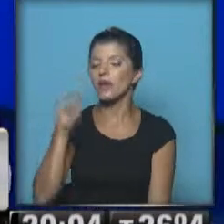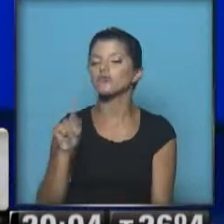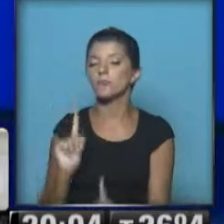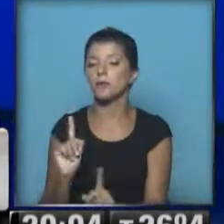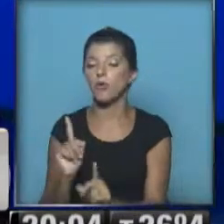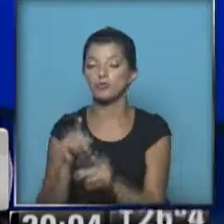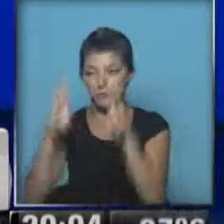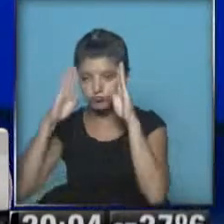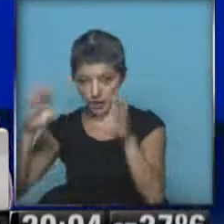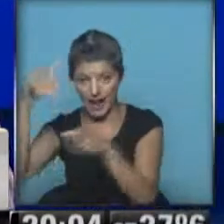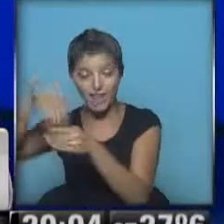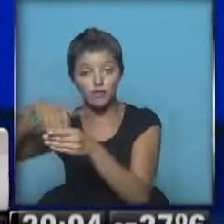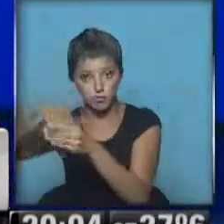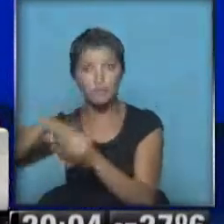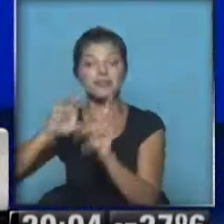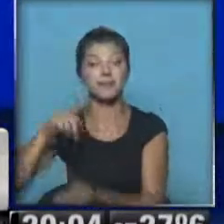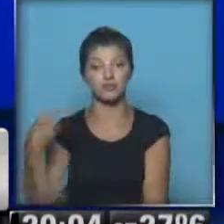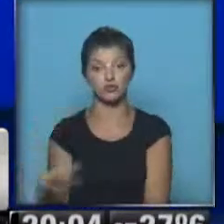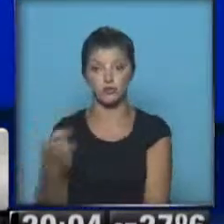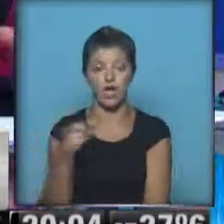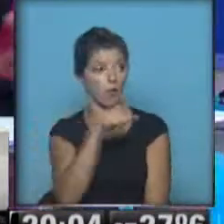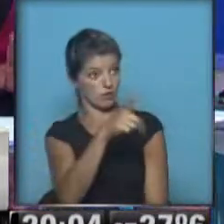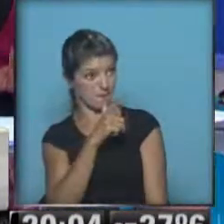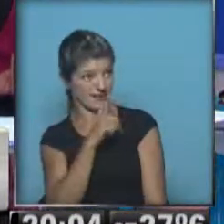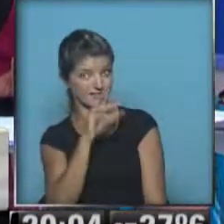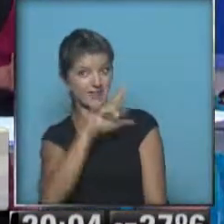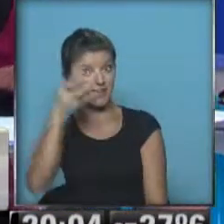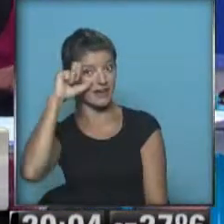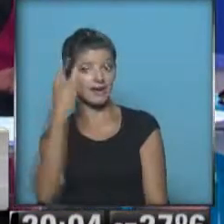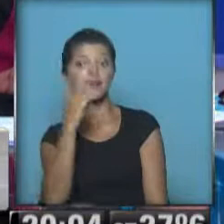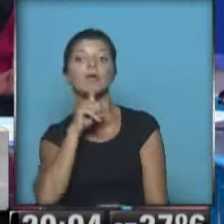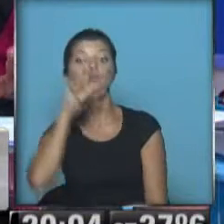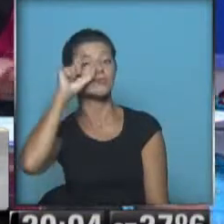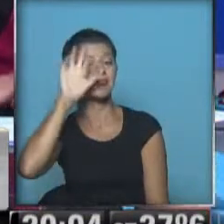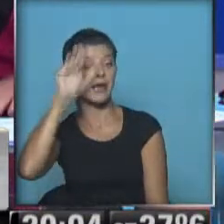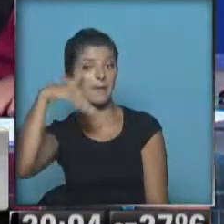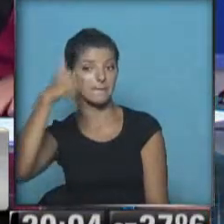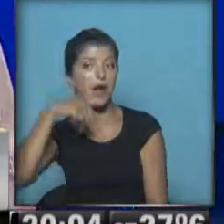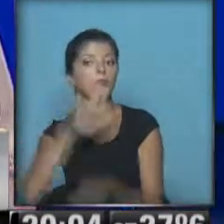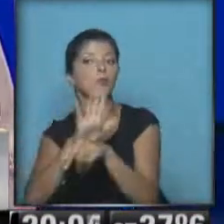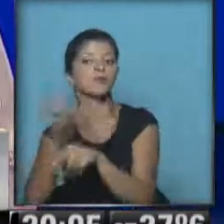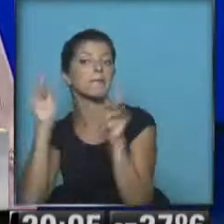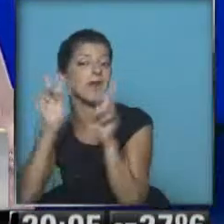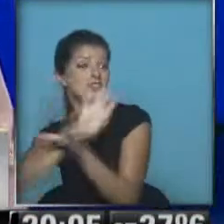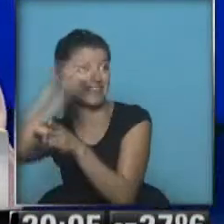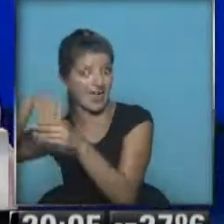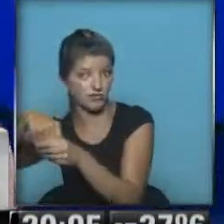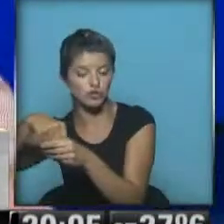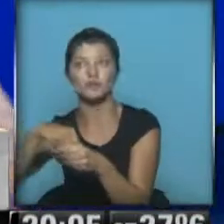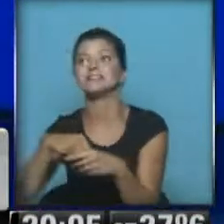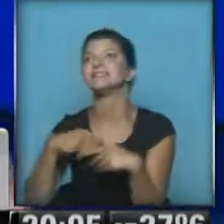pero también que es sociológica. ¿Te parece que Reutemann sería la pata peronista en ese caso? Probablemente la